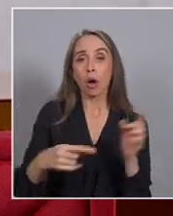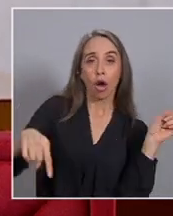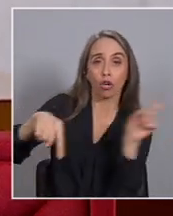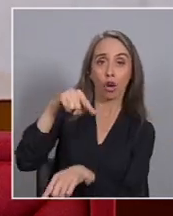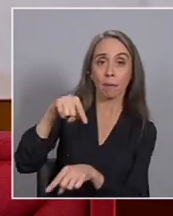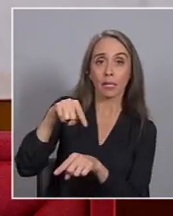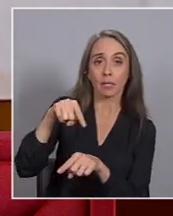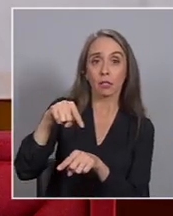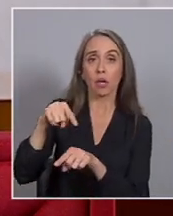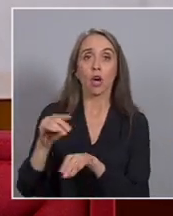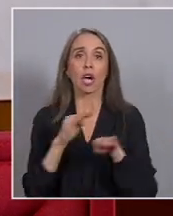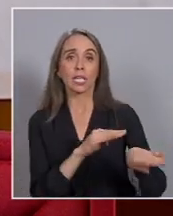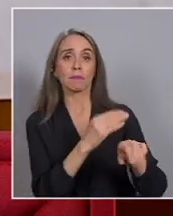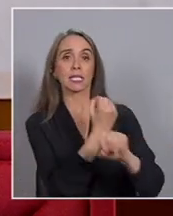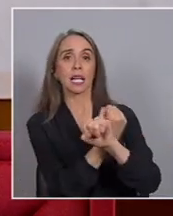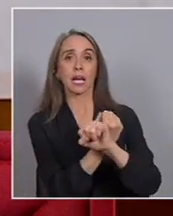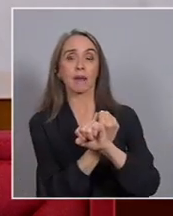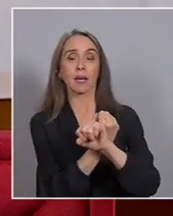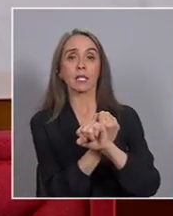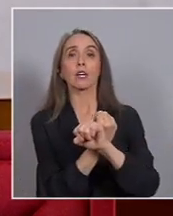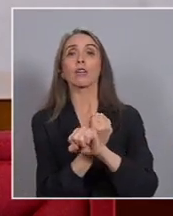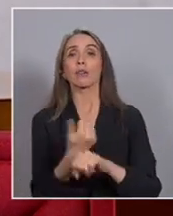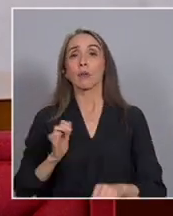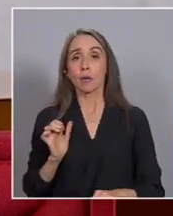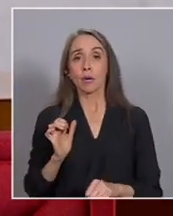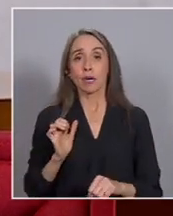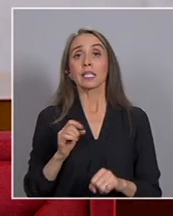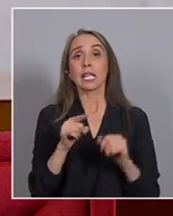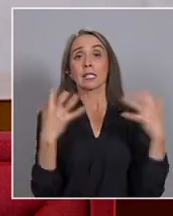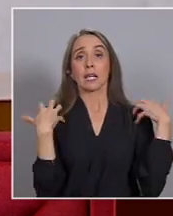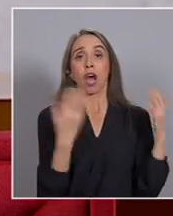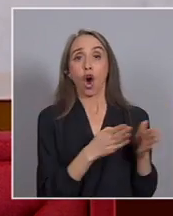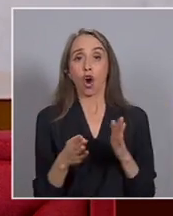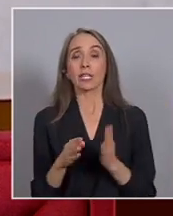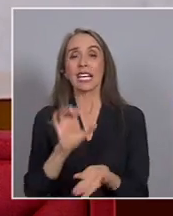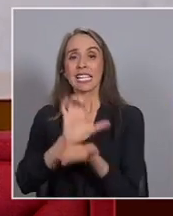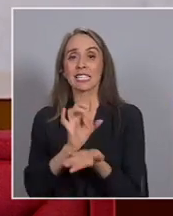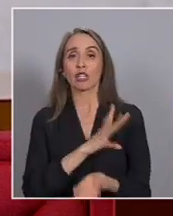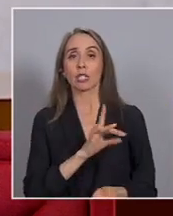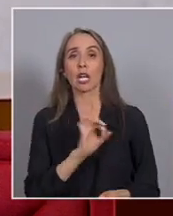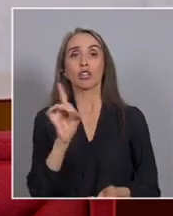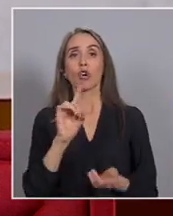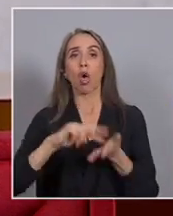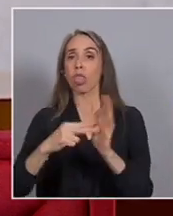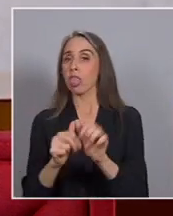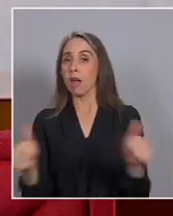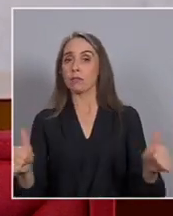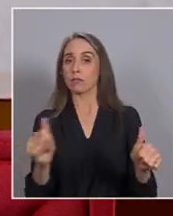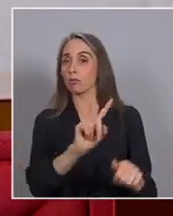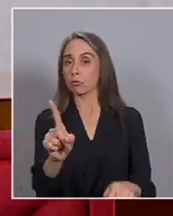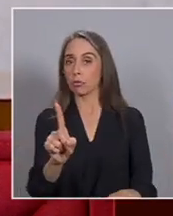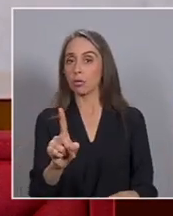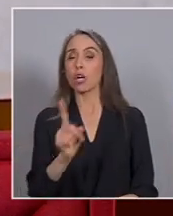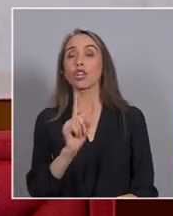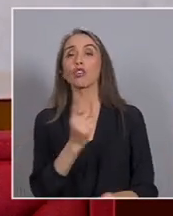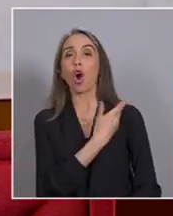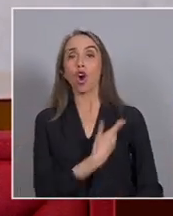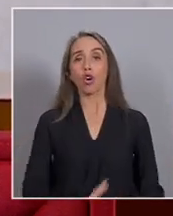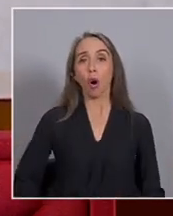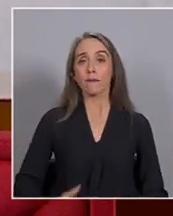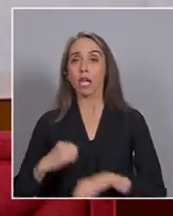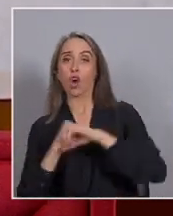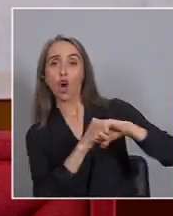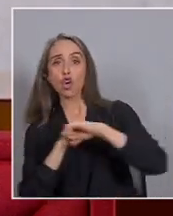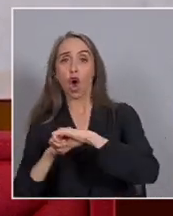y de respaldar a carabineros y a las fuerzas del orden, en el Estado chileno no hay fisuras, no hay gobierno y